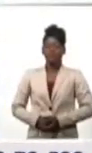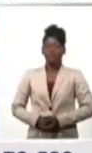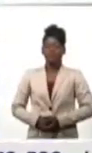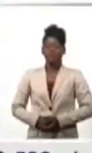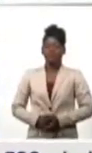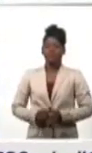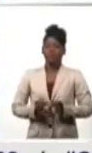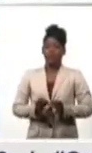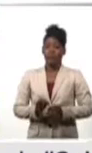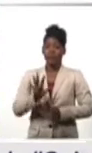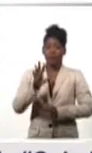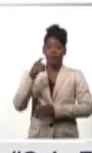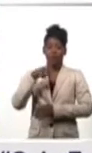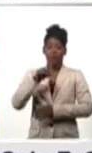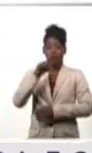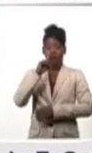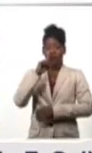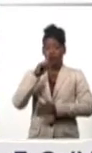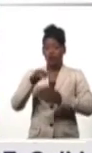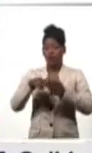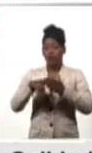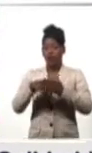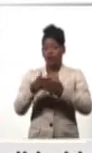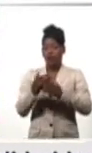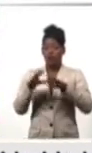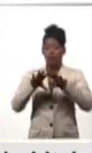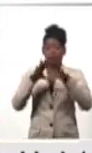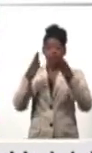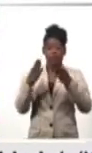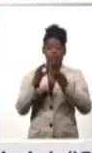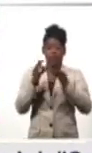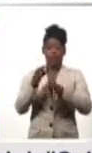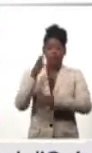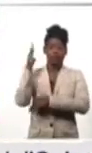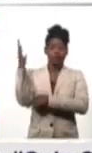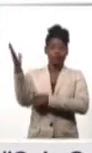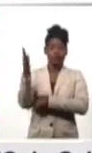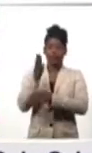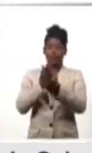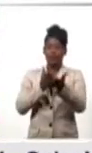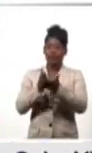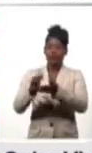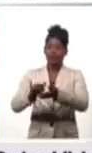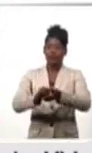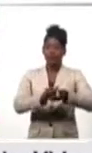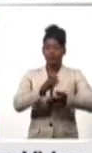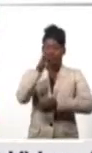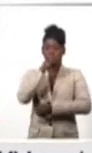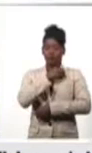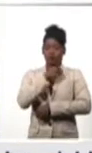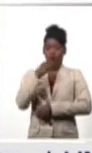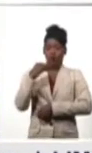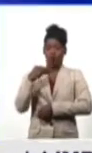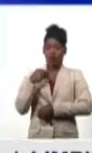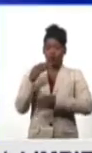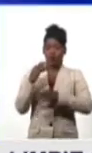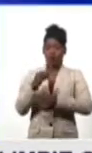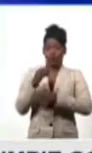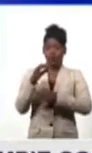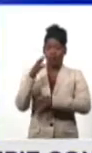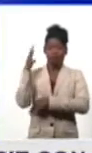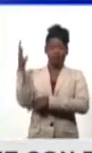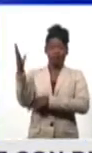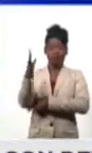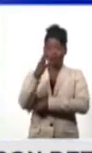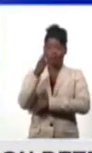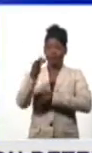de junio, Día Mundial del Medio Ambiente, continuamos conversando con la doctora Gloria Gómez Pais, directora de Recursos Naturales, Ecosistemas y